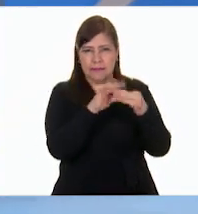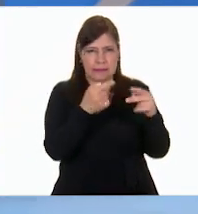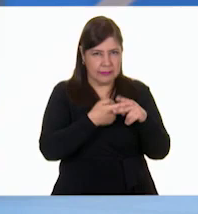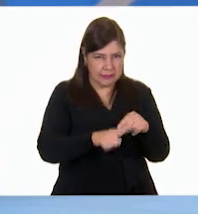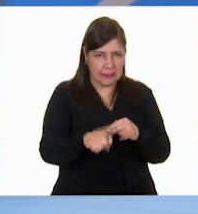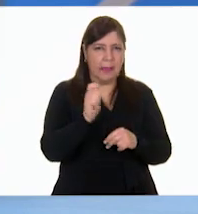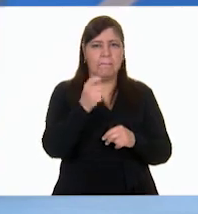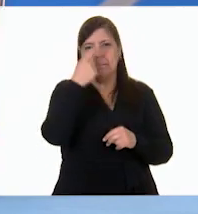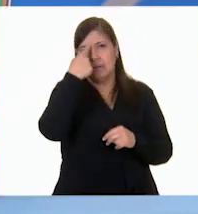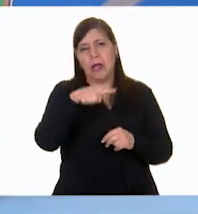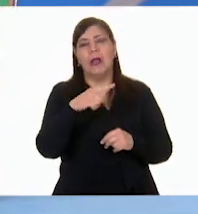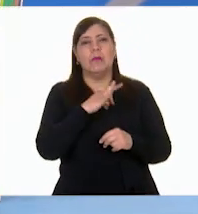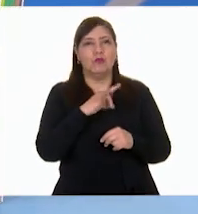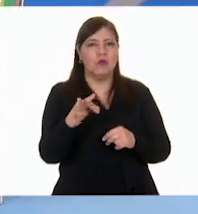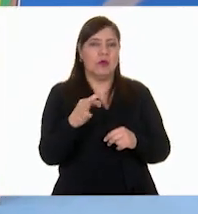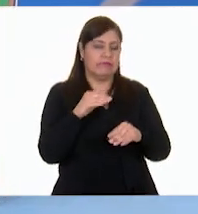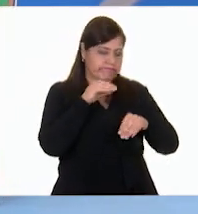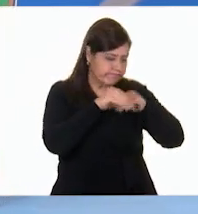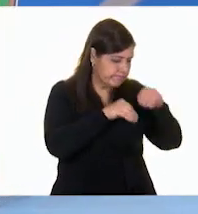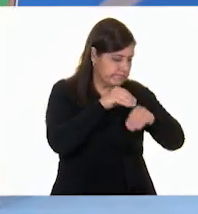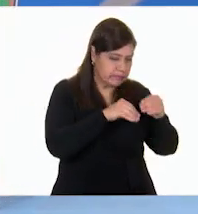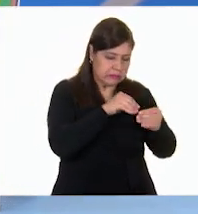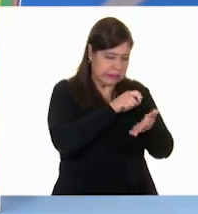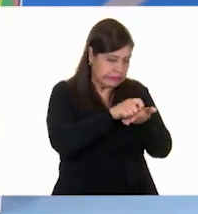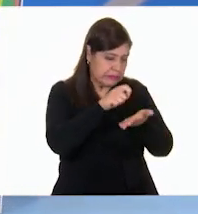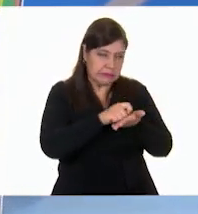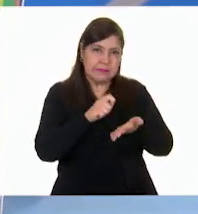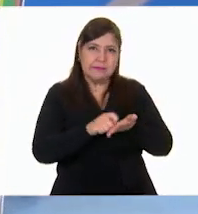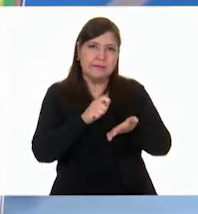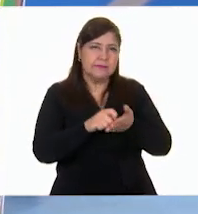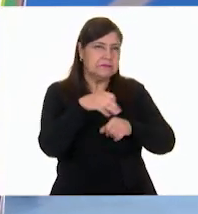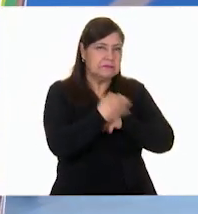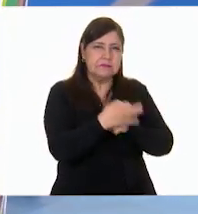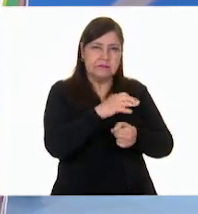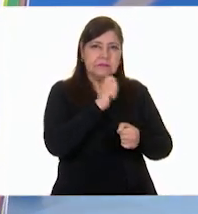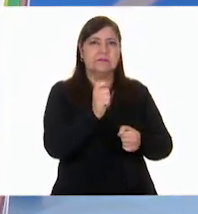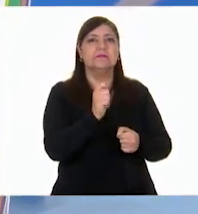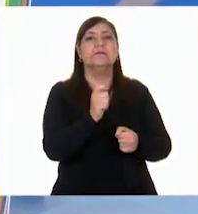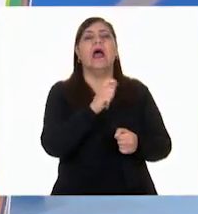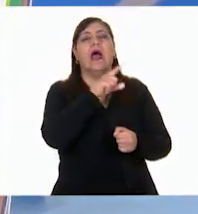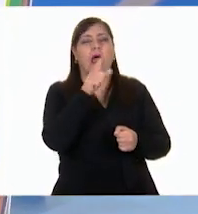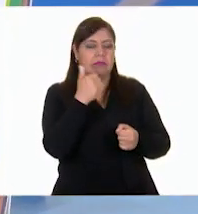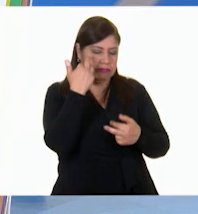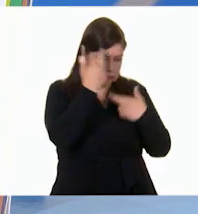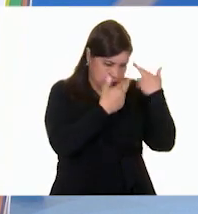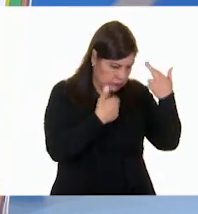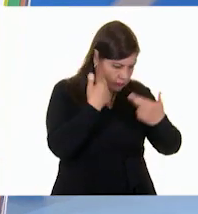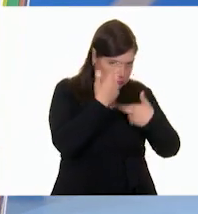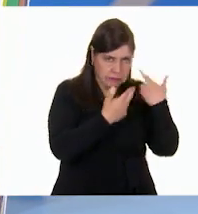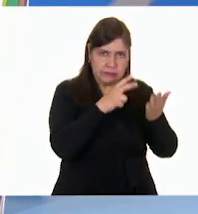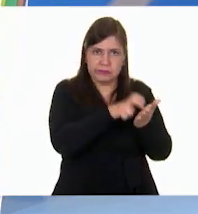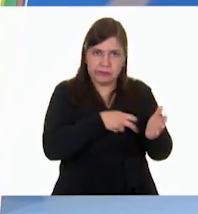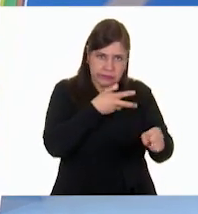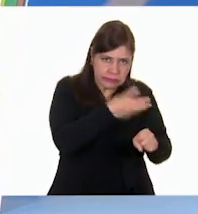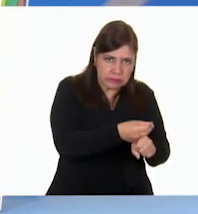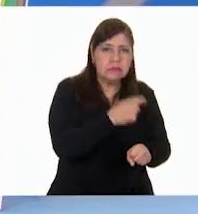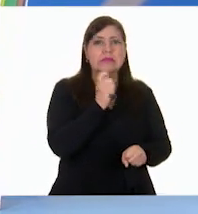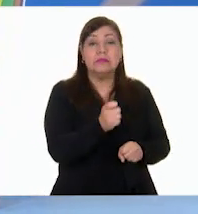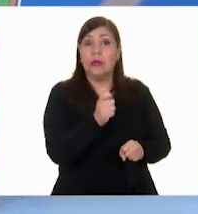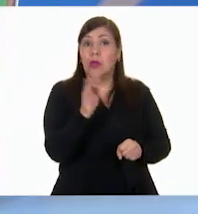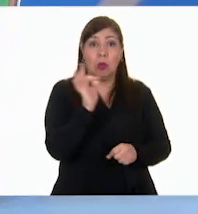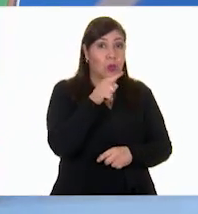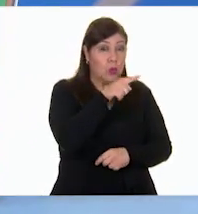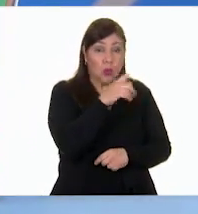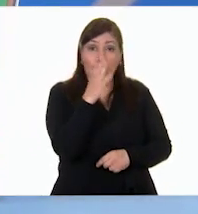para empezar a redactar su borrador. Ahí lo pueden revisar. Y también les hemos recordado que si por algún motivo